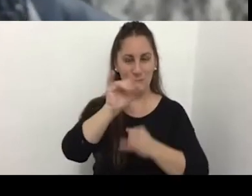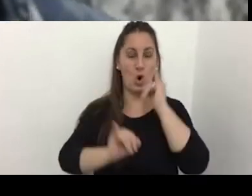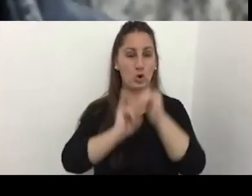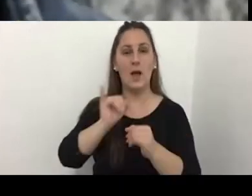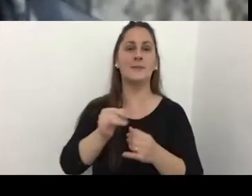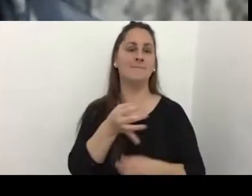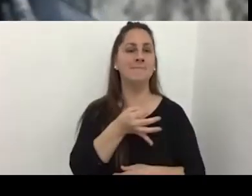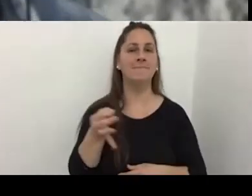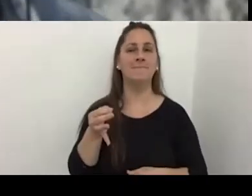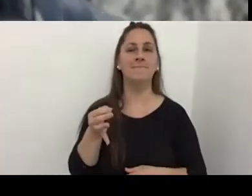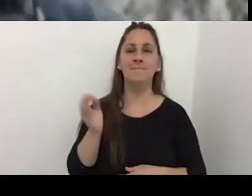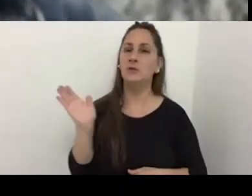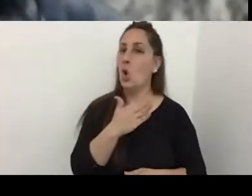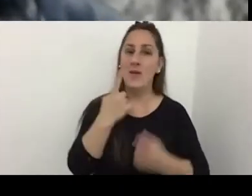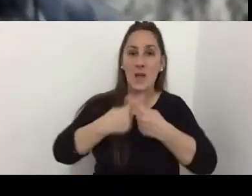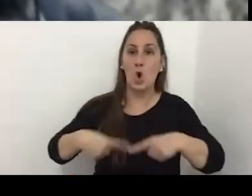como todo eso es nuevo,